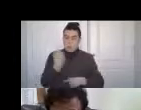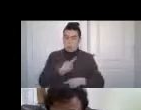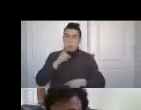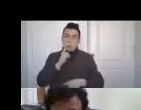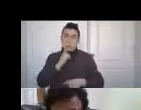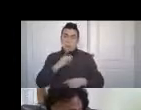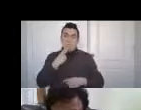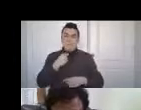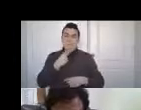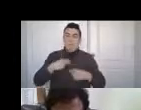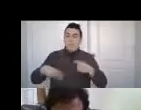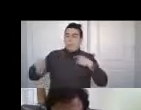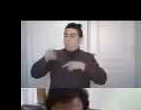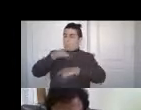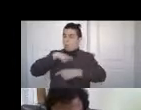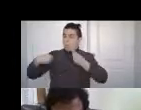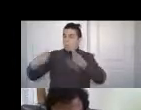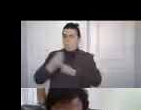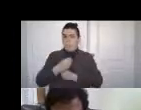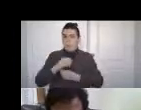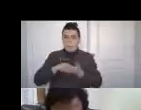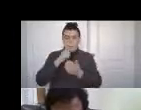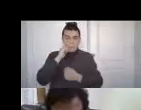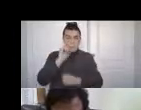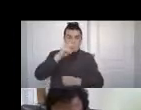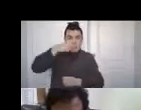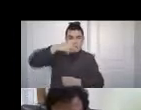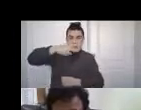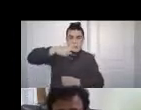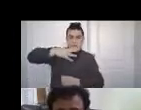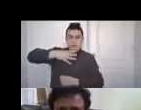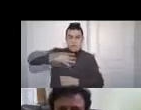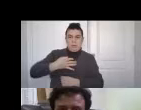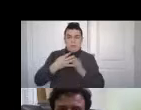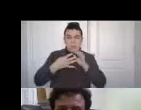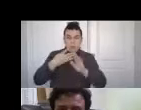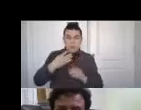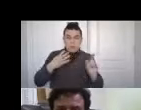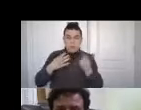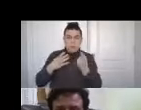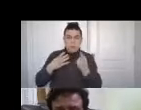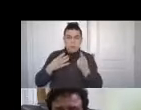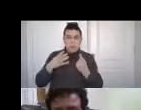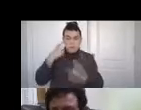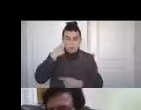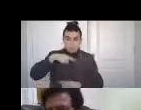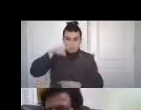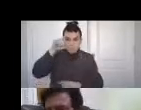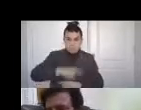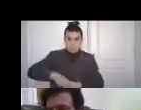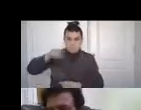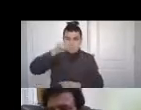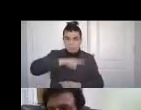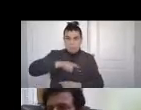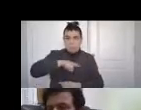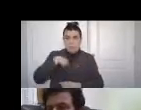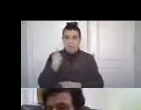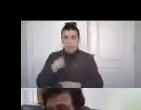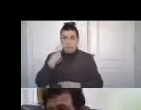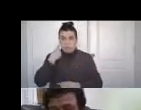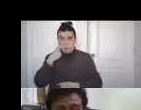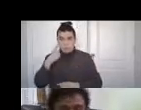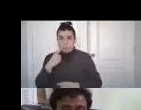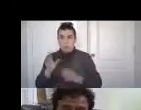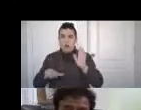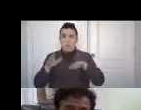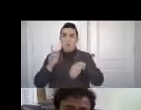Sobre todo estos 4 primeros, ¿cierto? Que están acá, que son los coronavirus que nosotros conocemos hoy día como